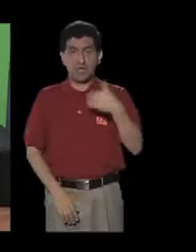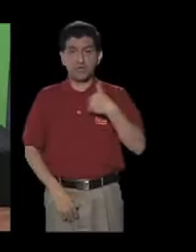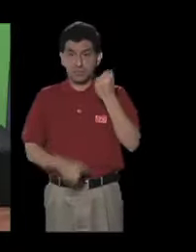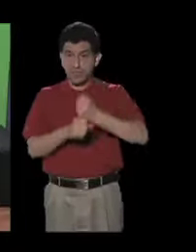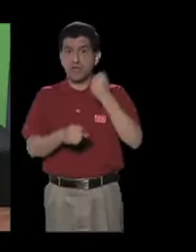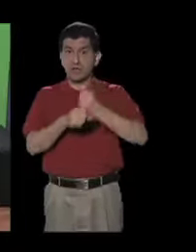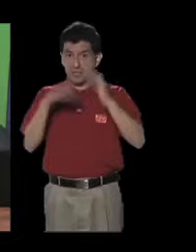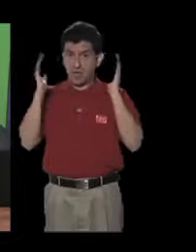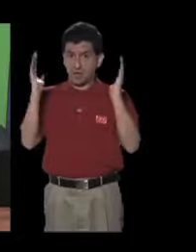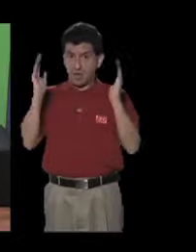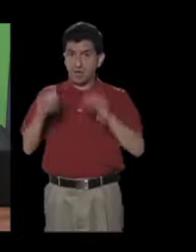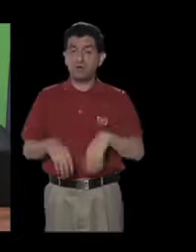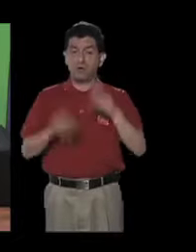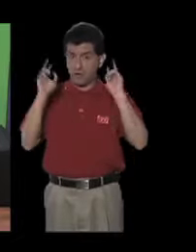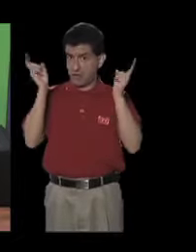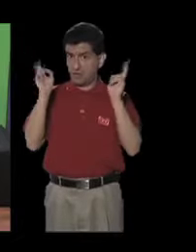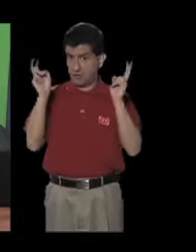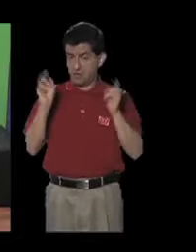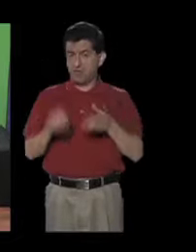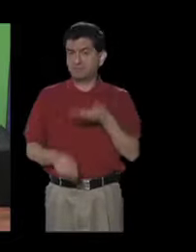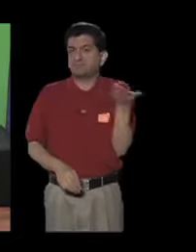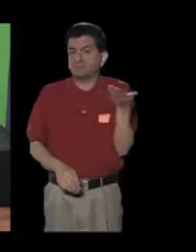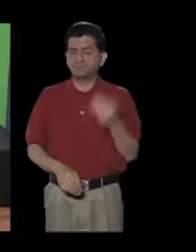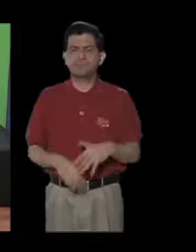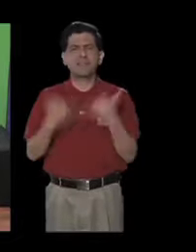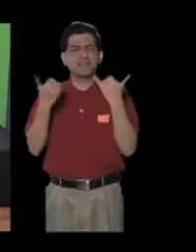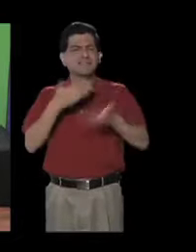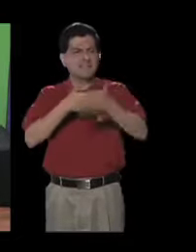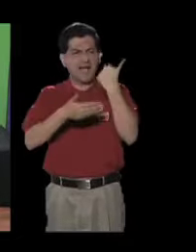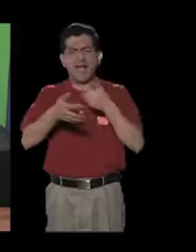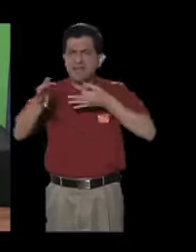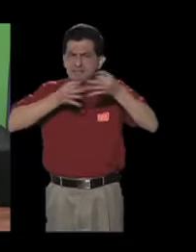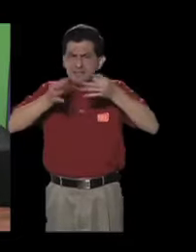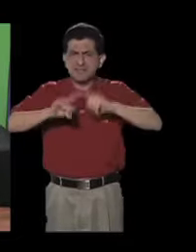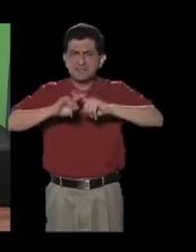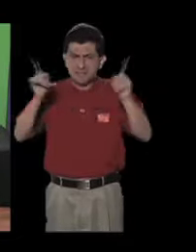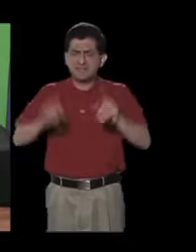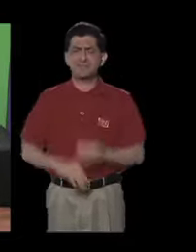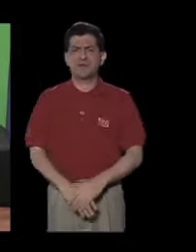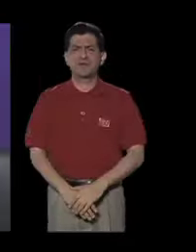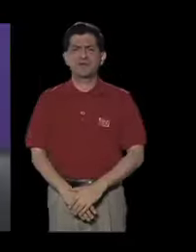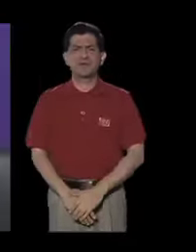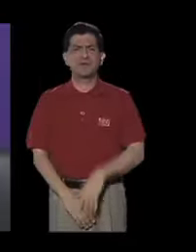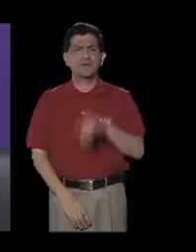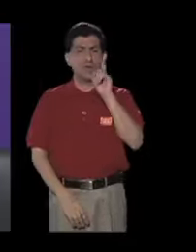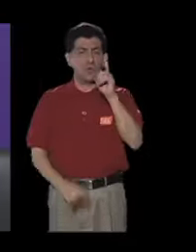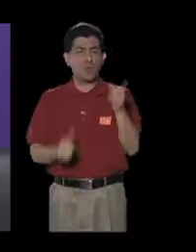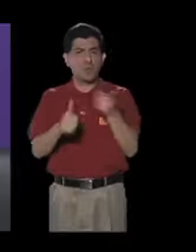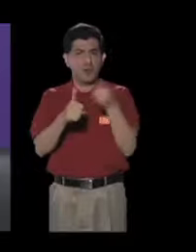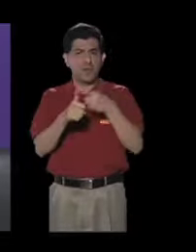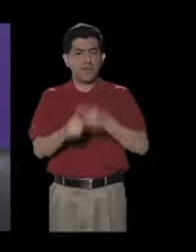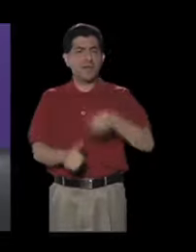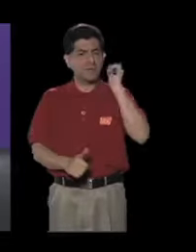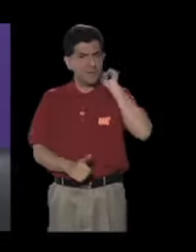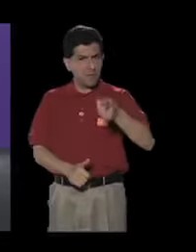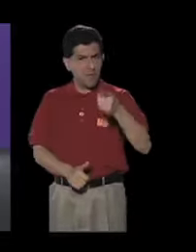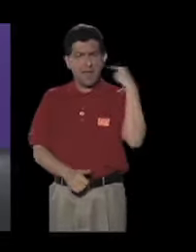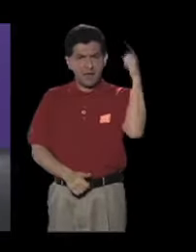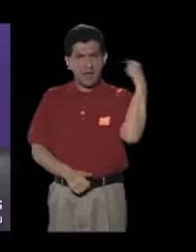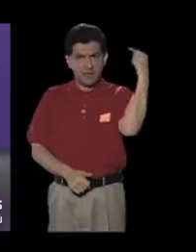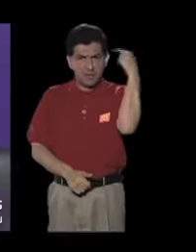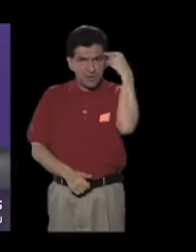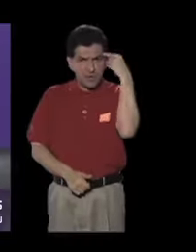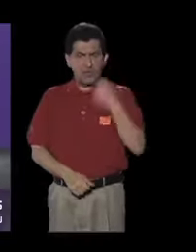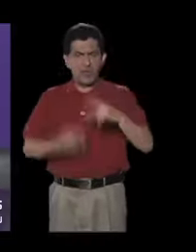grande que hacer también en este tema? Sí, bueno, algo habíamos adelantado antes, pero efectivamente una de las primeras obligaciones que tiene el gobierno es